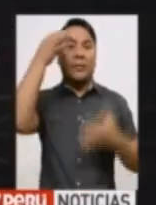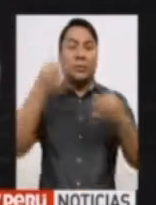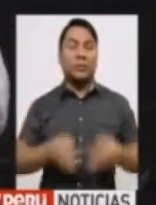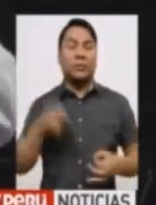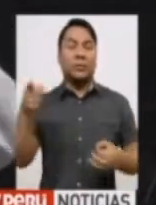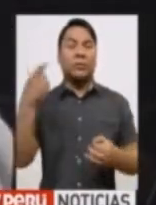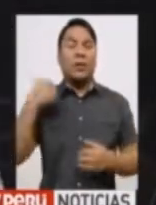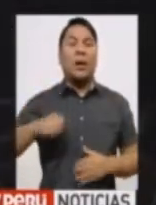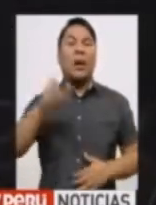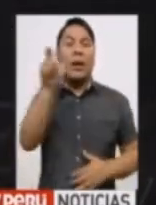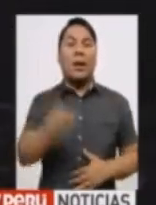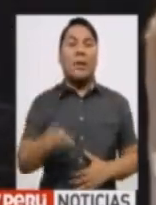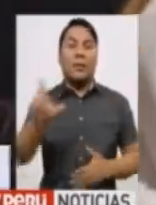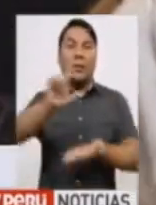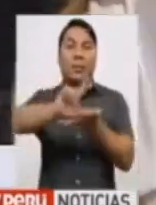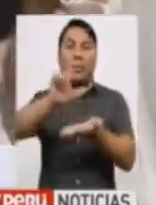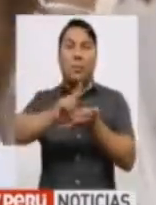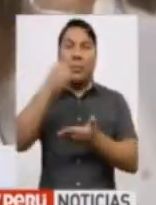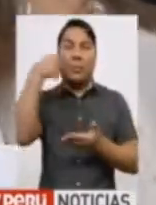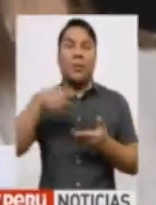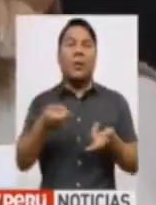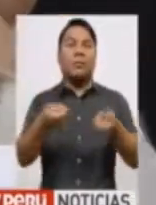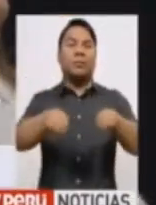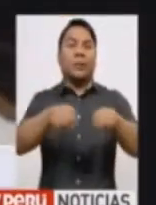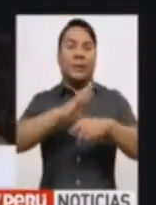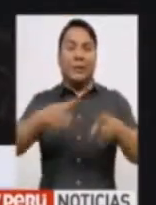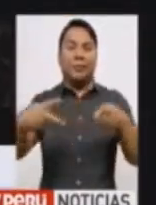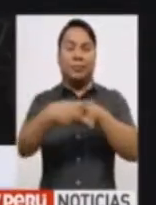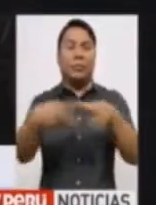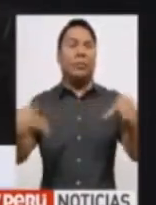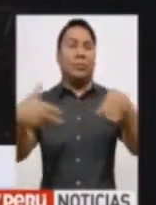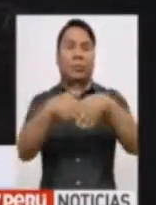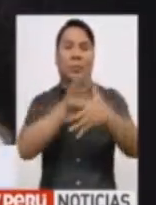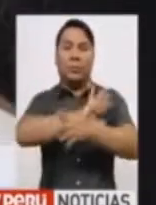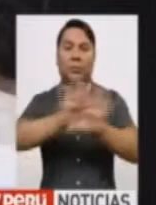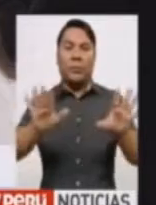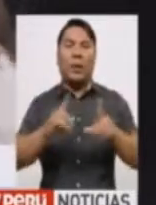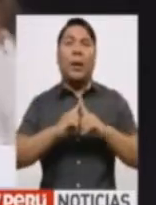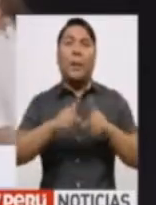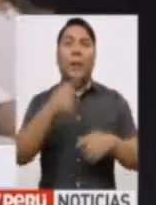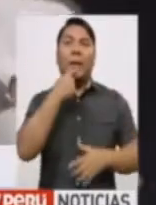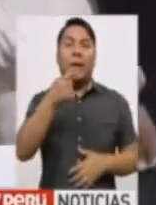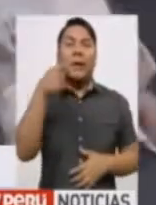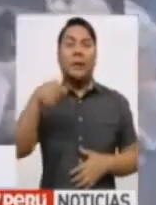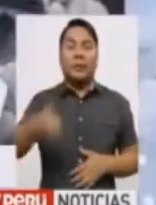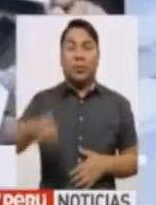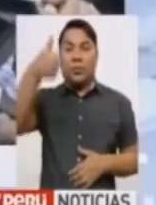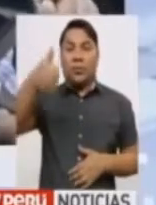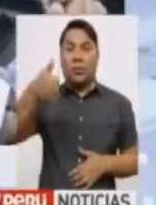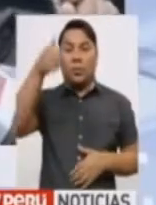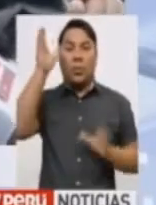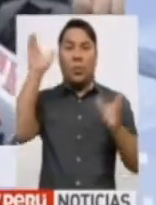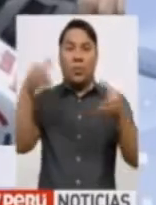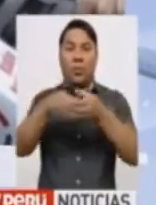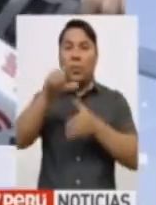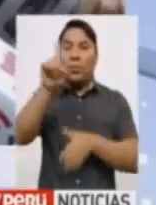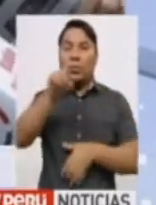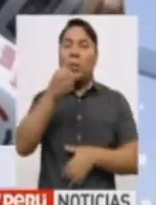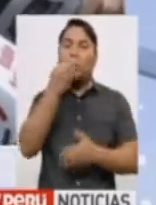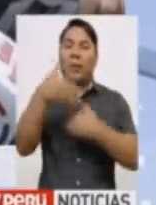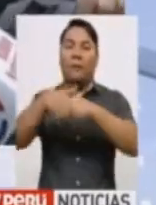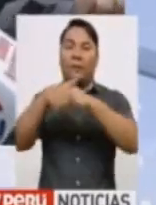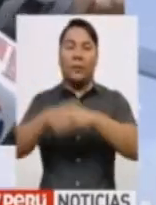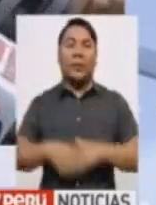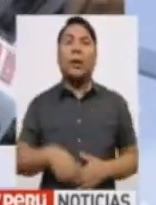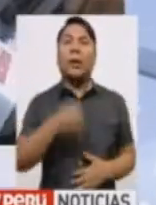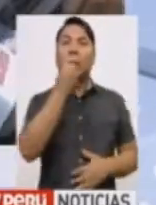de eliminar el nuevo peaje en Puente Piedra ameritó un pronunciamiento de la presidenta del Congreso, Luz Salgado. Creo que el regalo más grande que nos han hecho